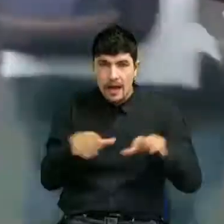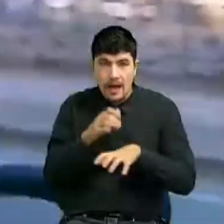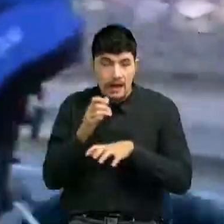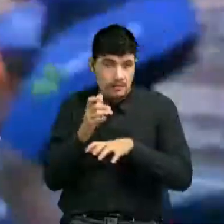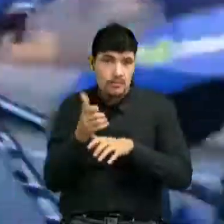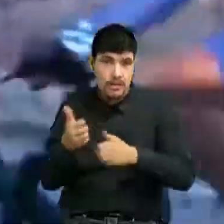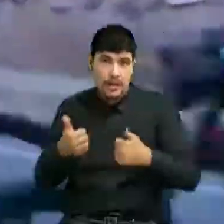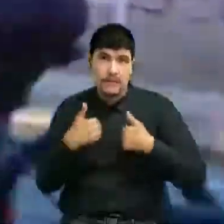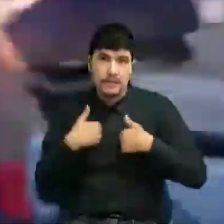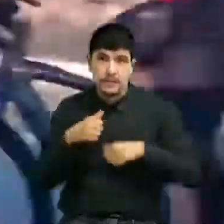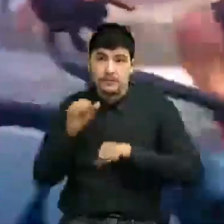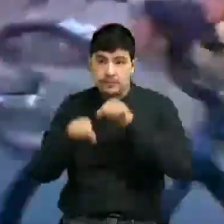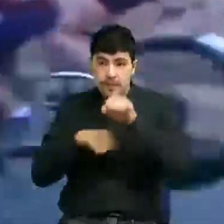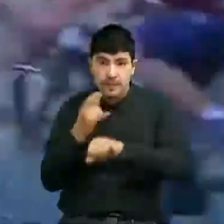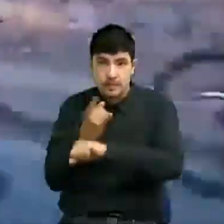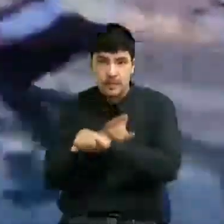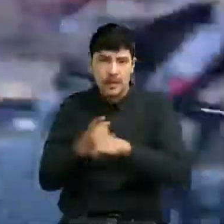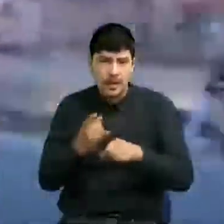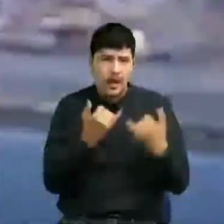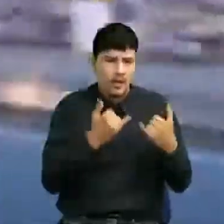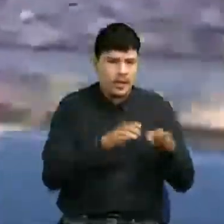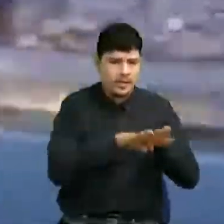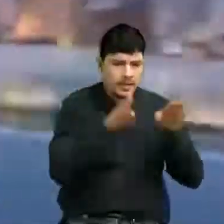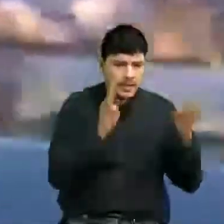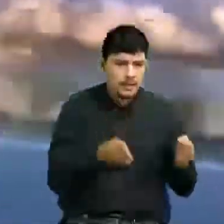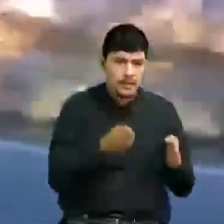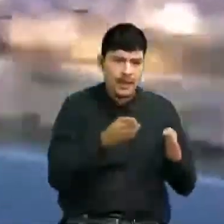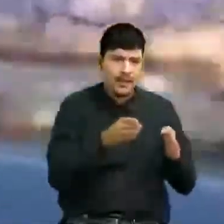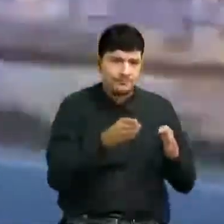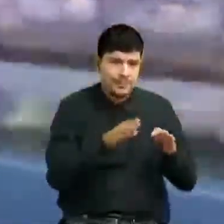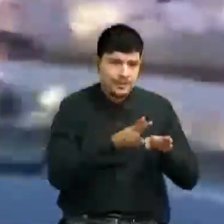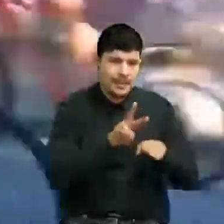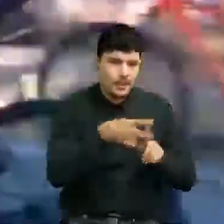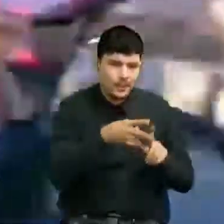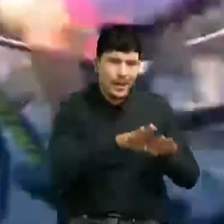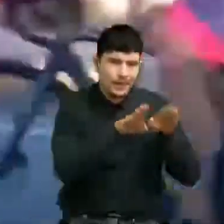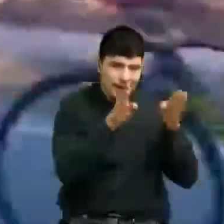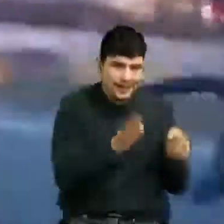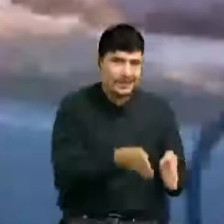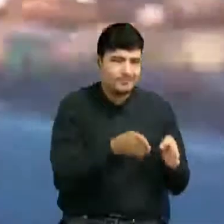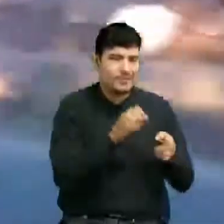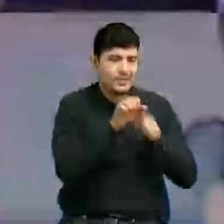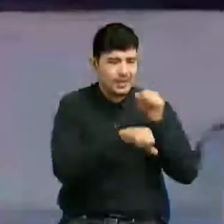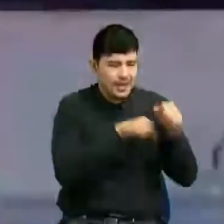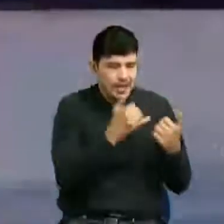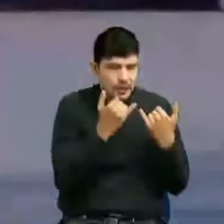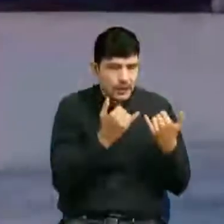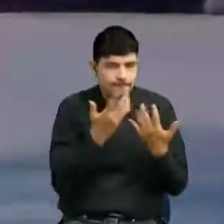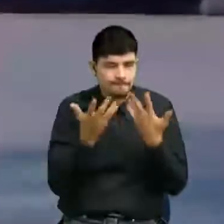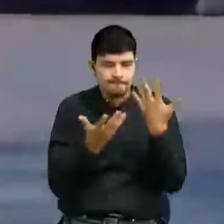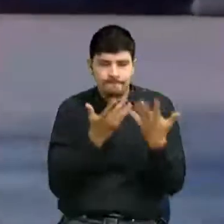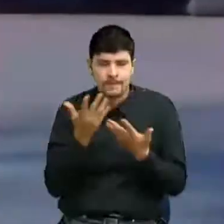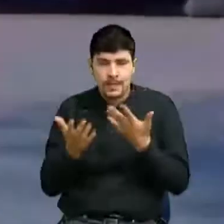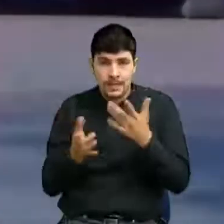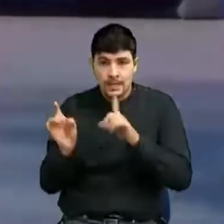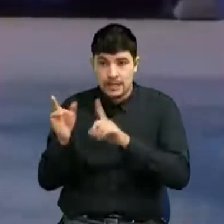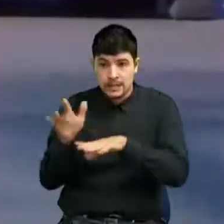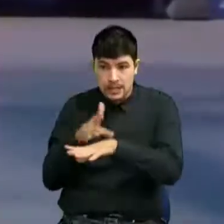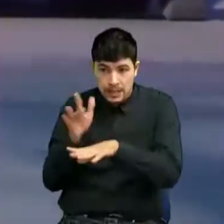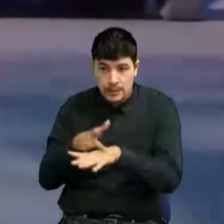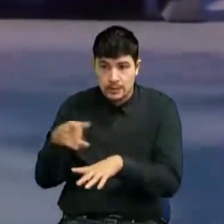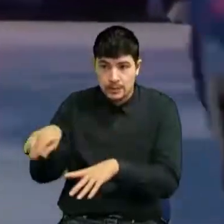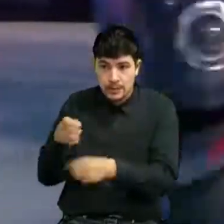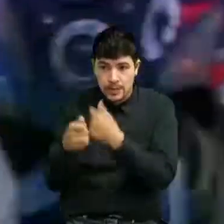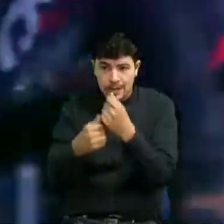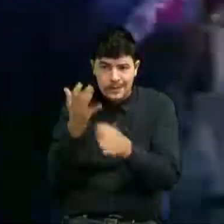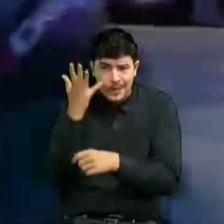biciusuarios, se realizó la segunda mesa de la bicicleta de manera virtual. Se planteó la entrega de incentivos en dinero para quienes utilizan